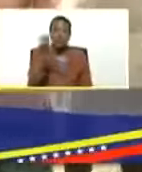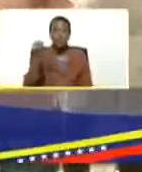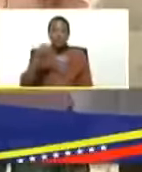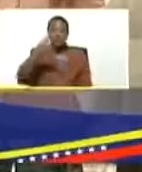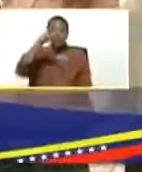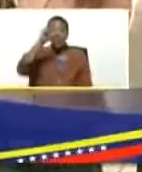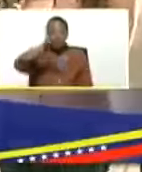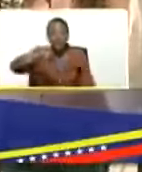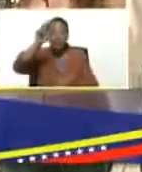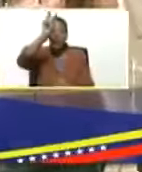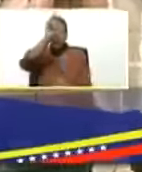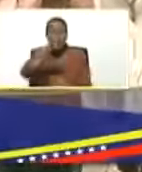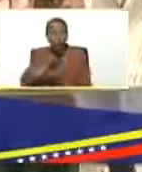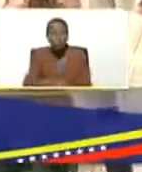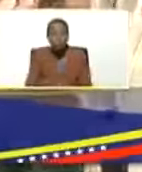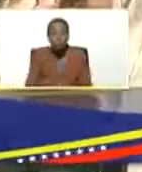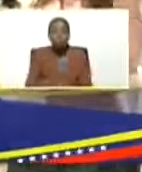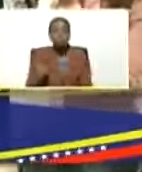día,